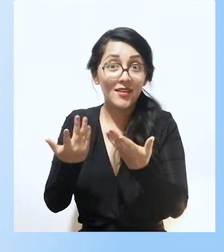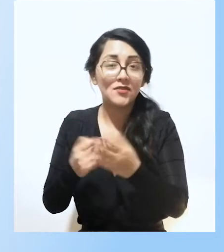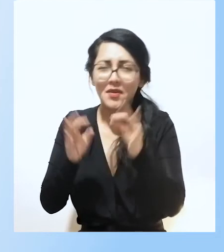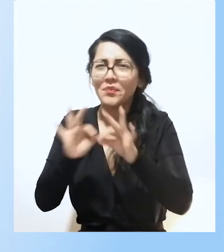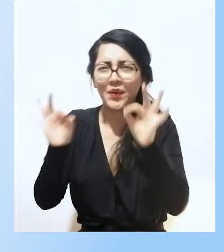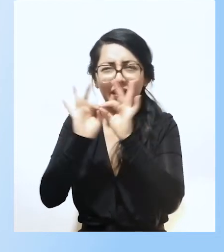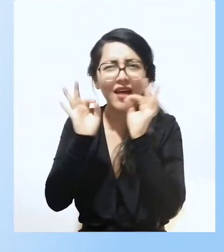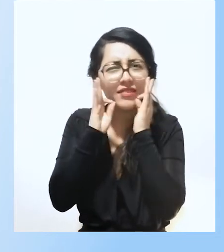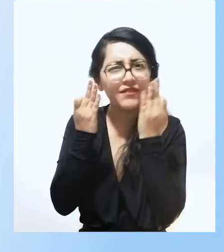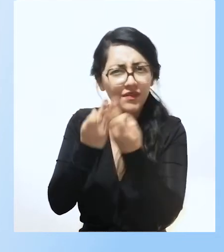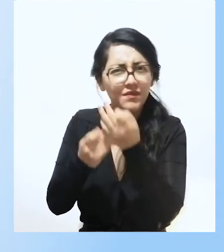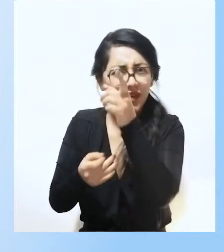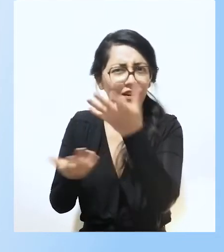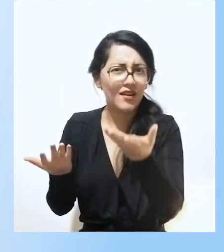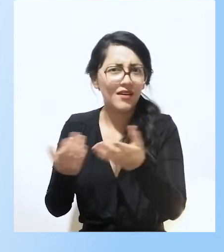la familia.